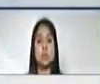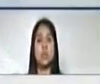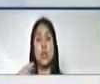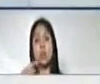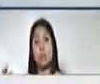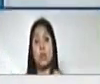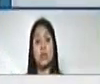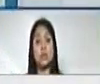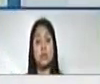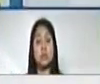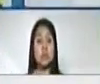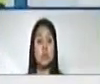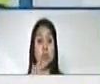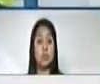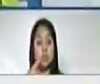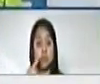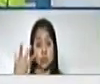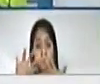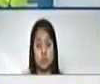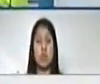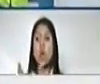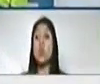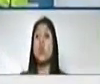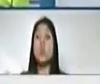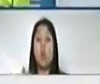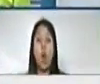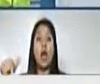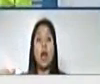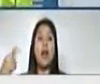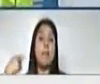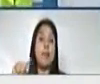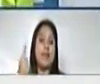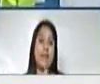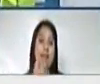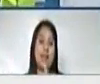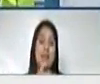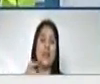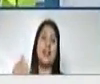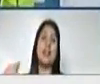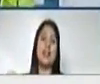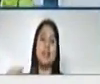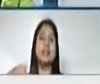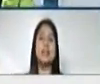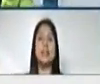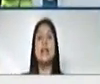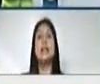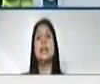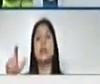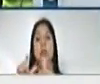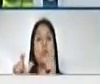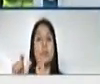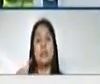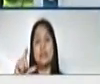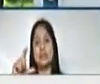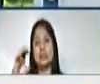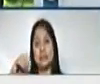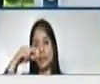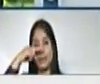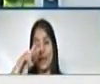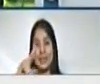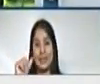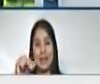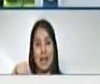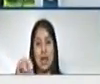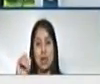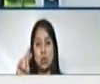1,000 contagios al día desde el fin de semana después de la Semana Santa 2021 y esto no ha descendido.